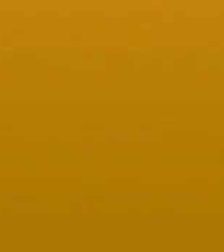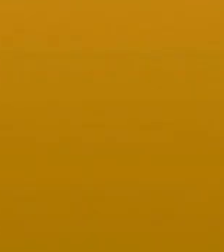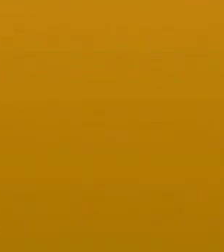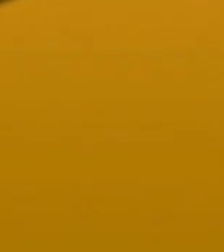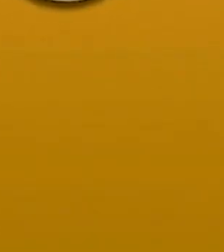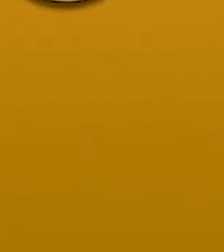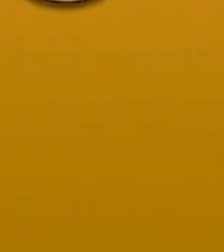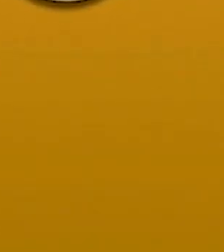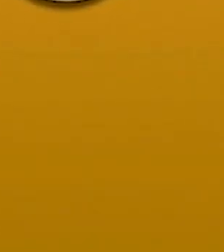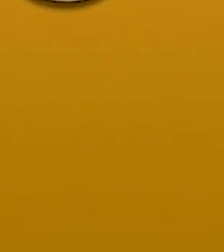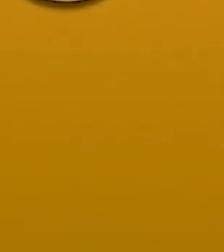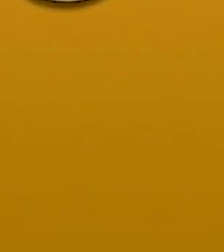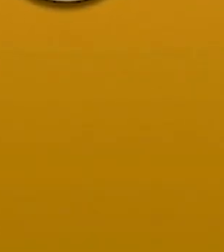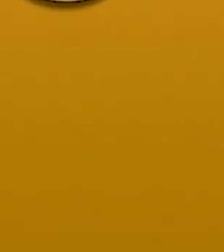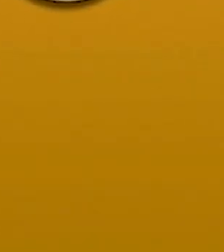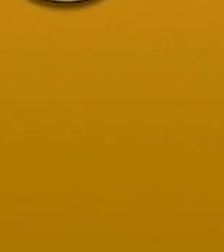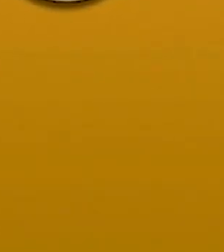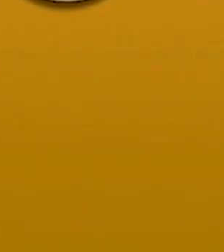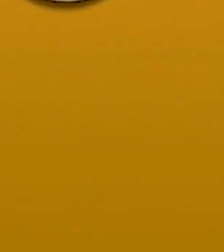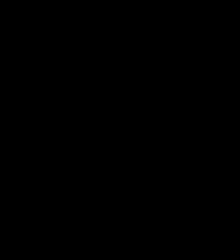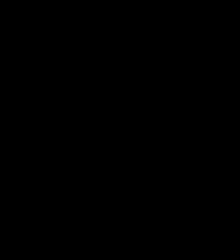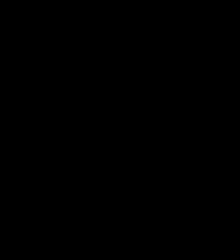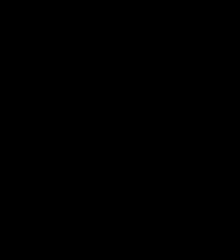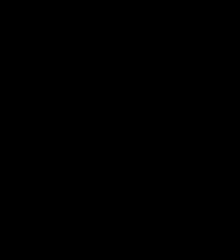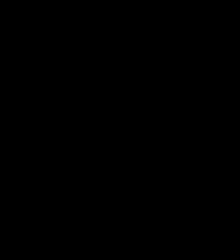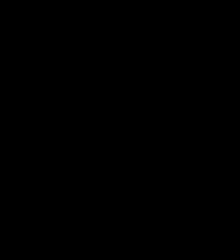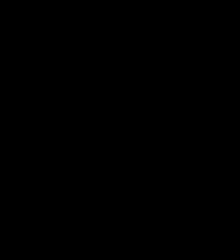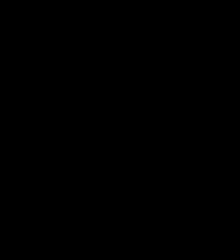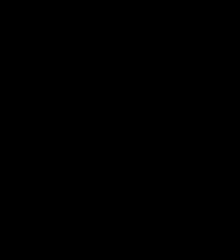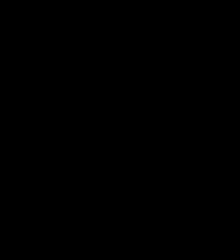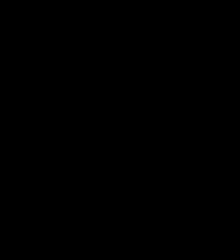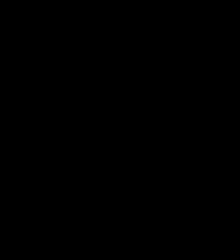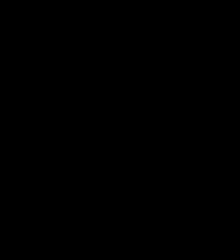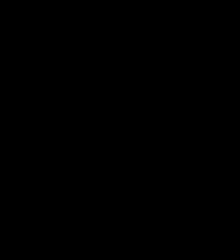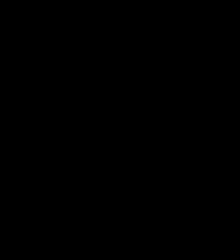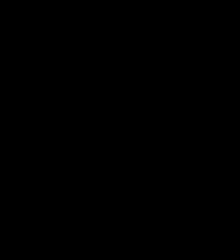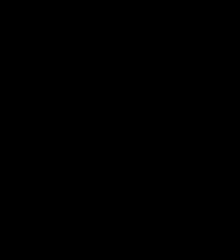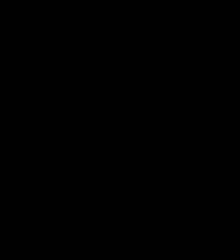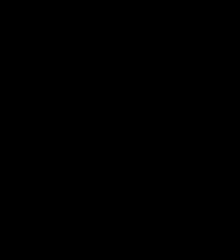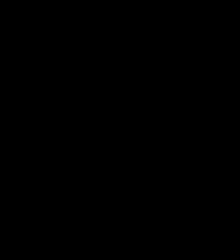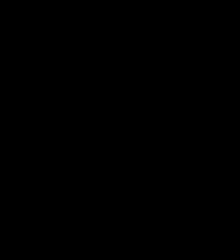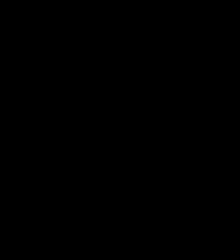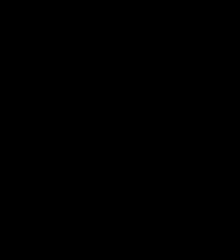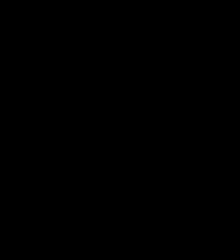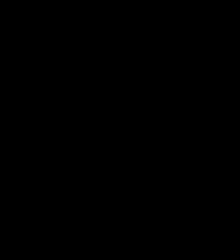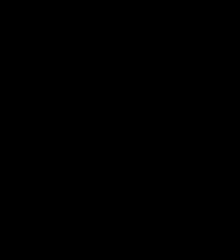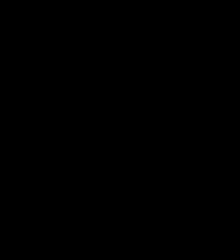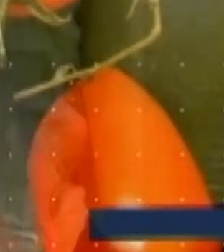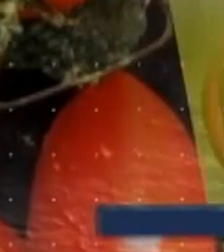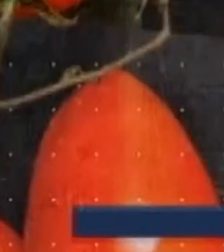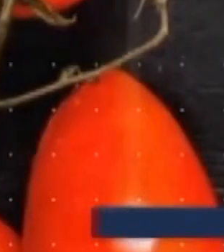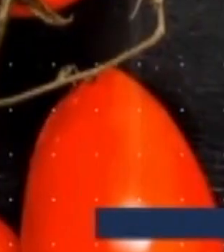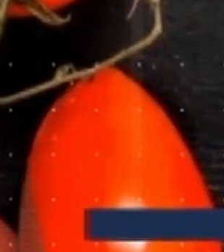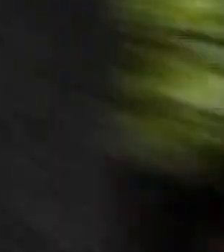noche. En 360, solo por 13. Costa Rica Televisión.